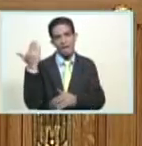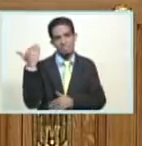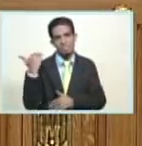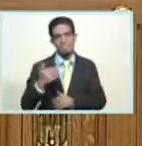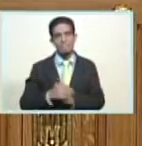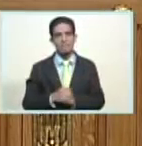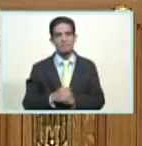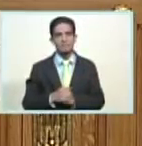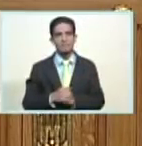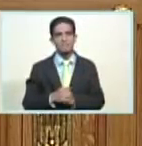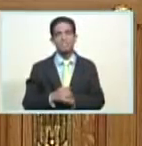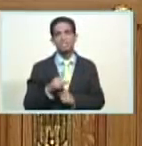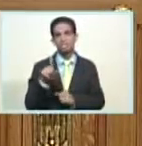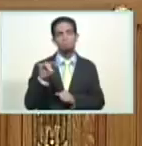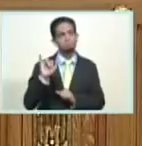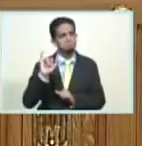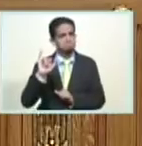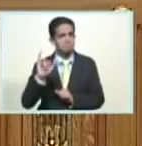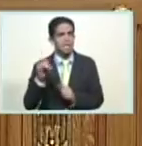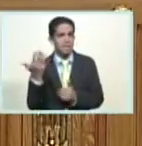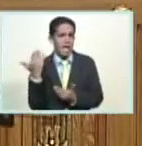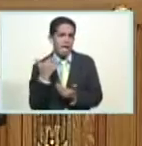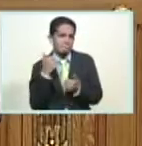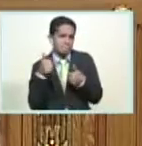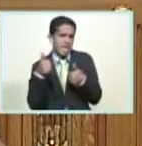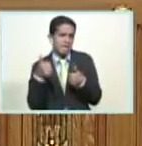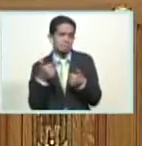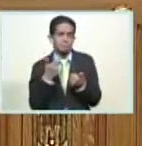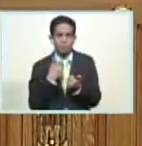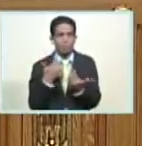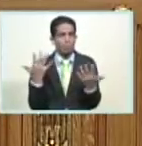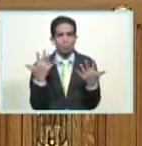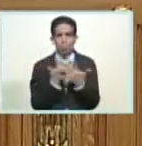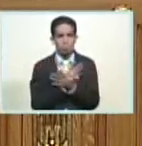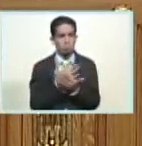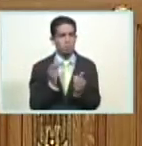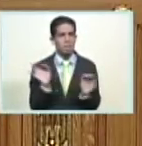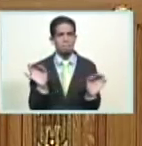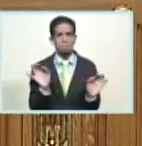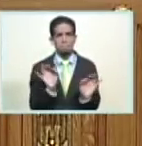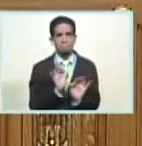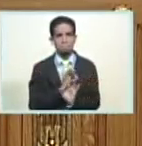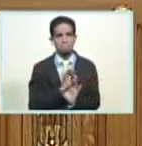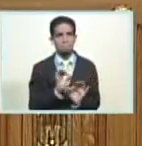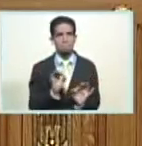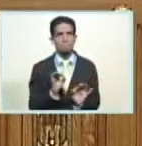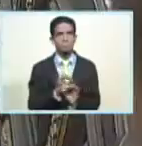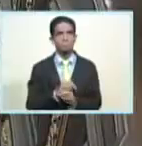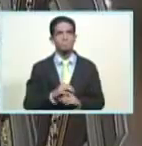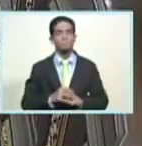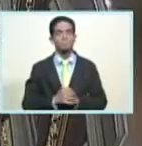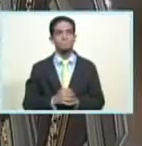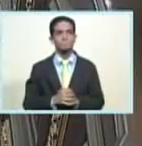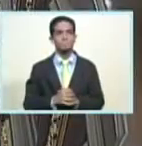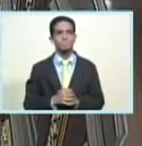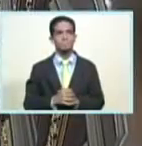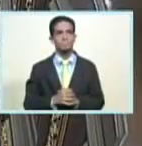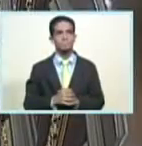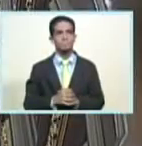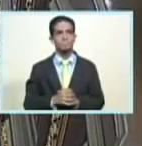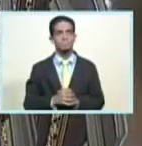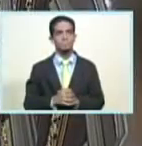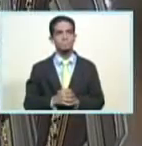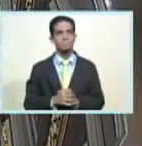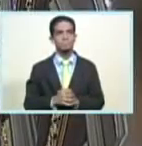que yo creo que fueron acertados. No tengo ninguna duda, compañero, Julio Escalona,